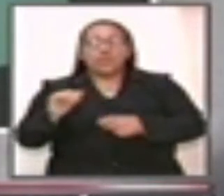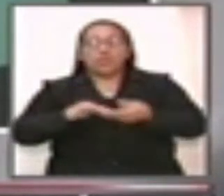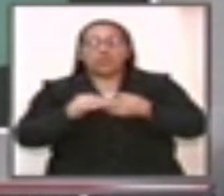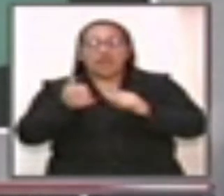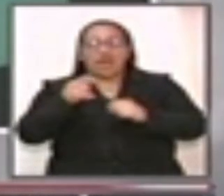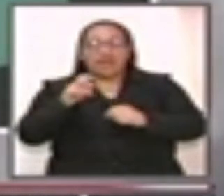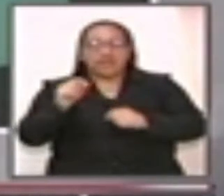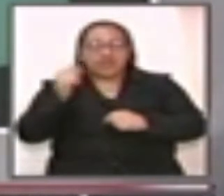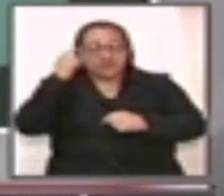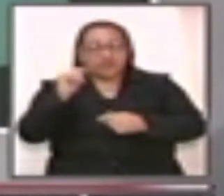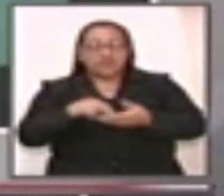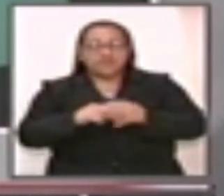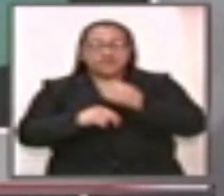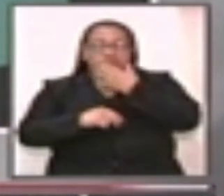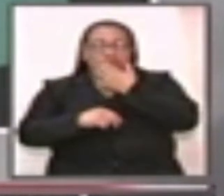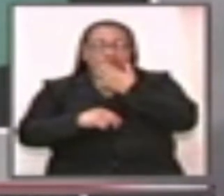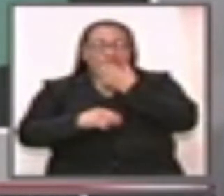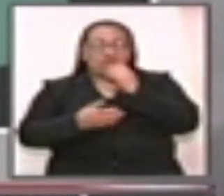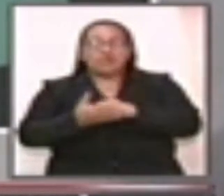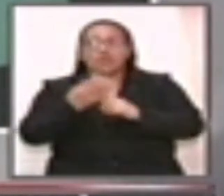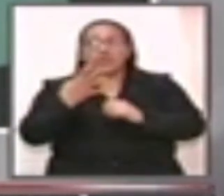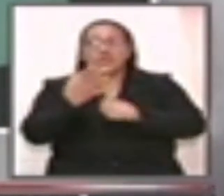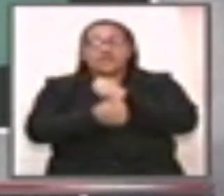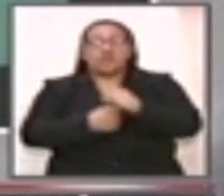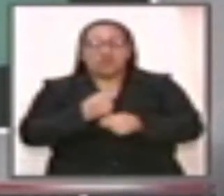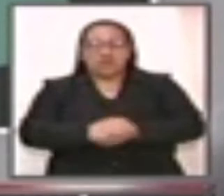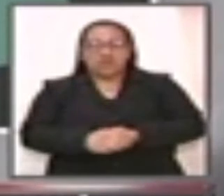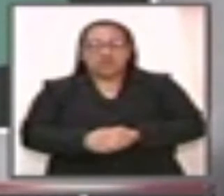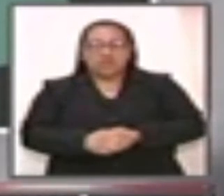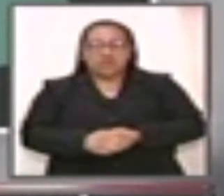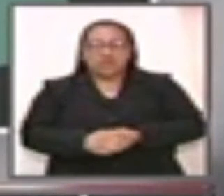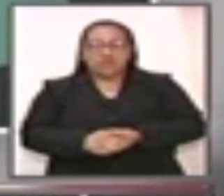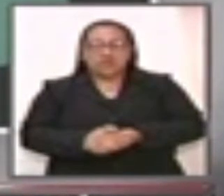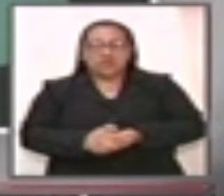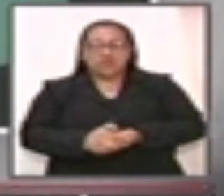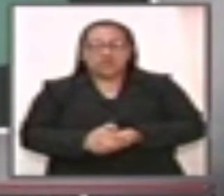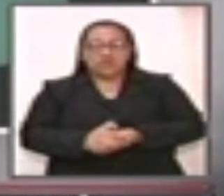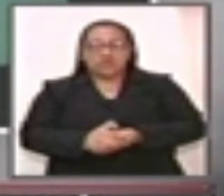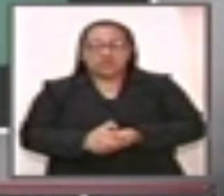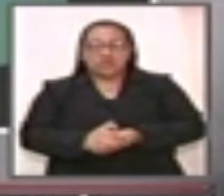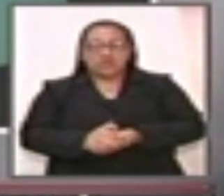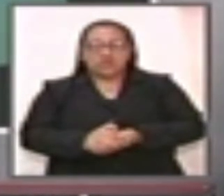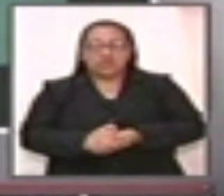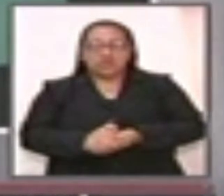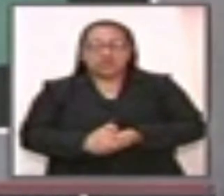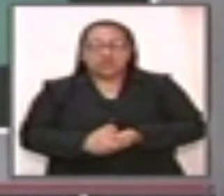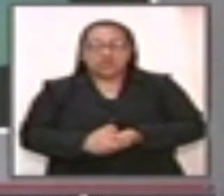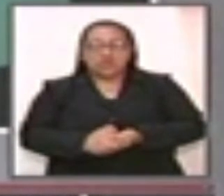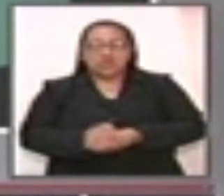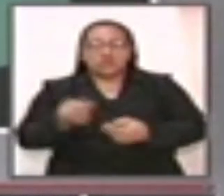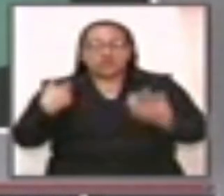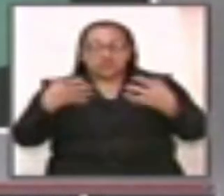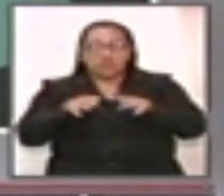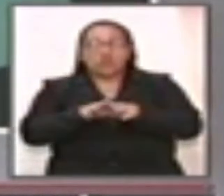andina, que como ustedes saben ya llevamos más de 45 años. Nosotros tenemos acuerdos parciales también con México, Cuba